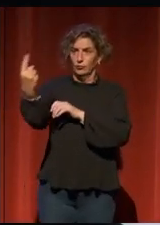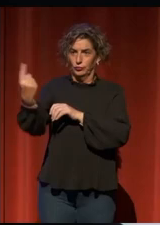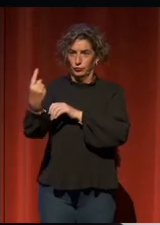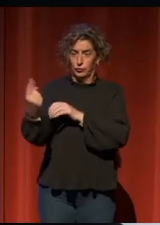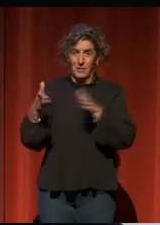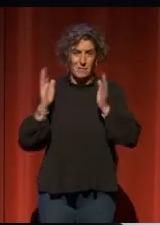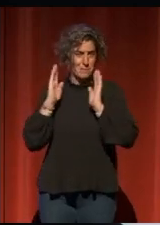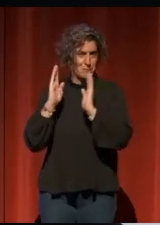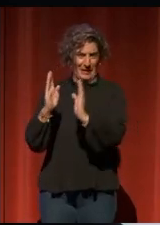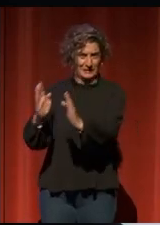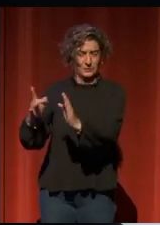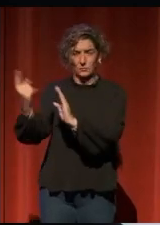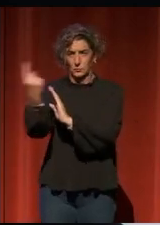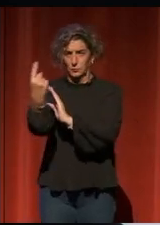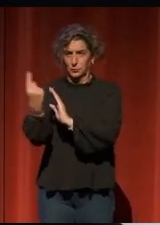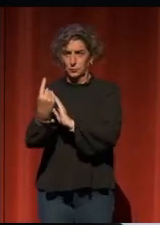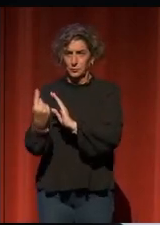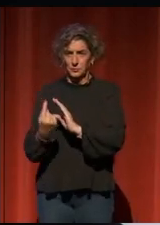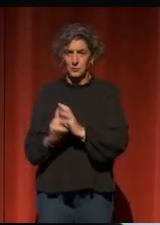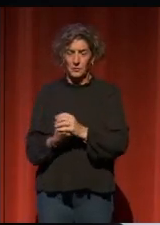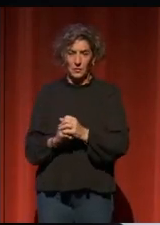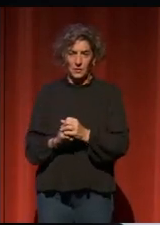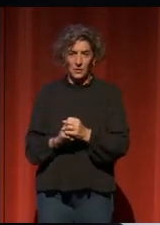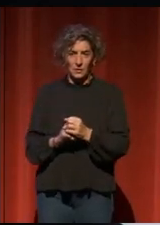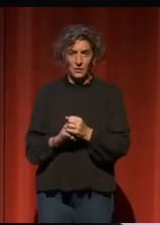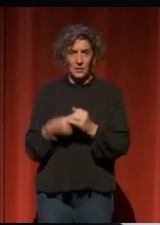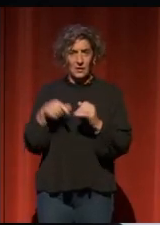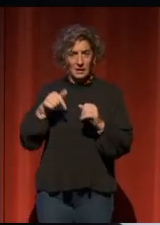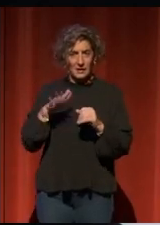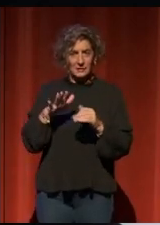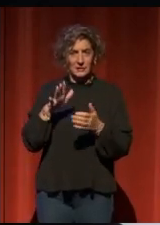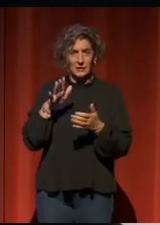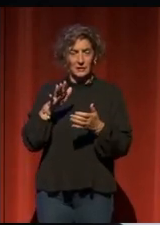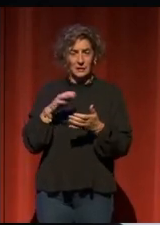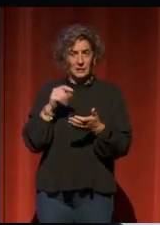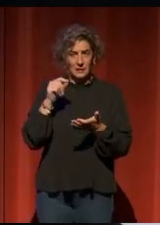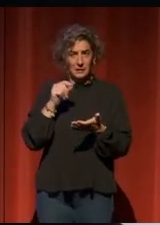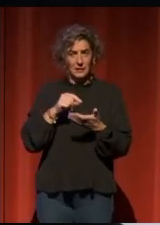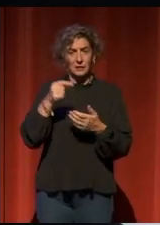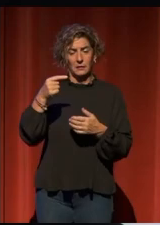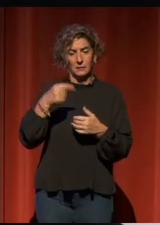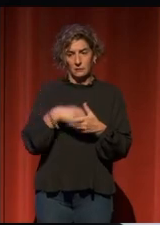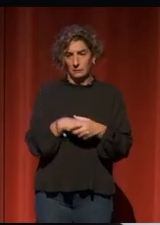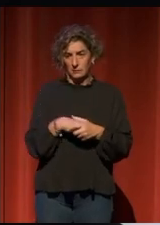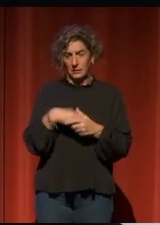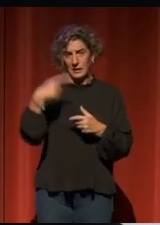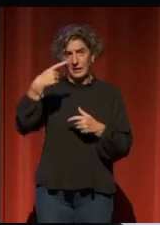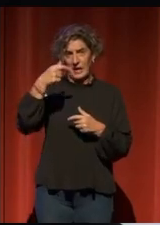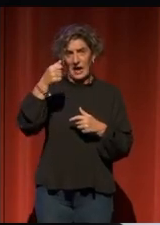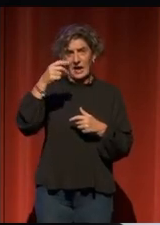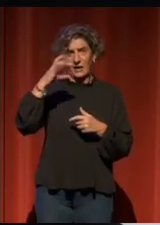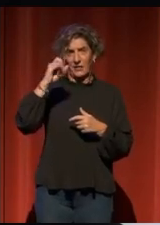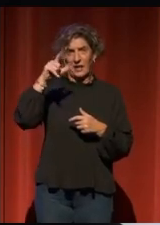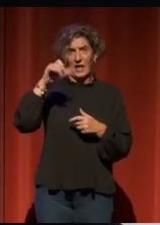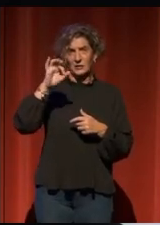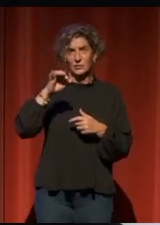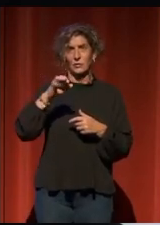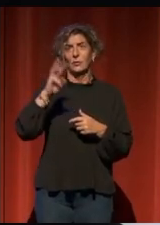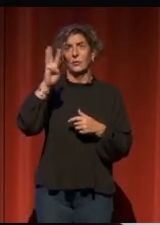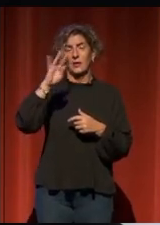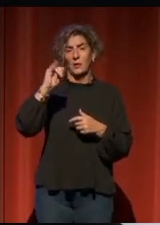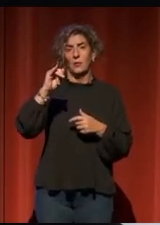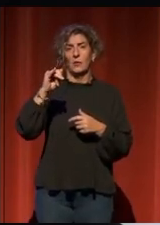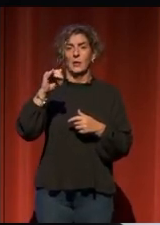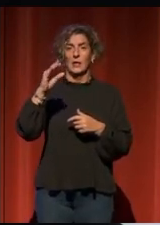Petrarca, Giordano Bruno y Newton, estaban Montaigne, Garcilaso y Diderot, Hume,